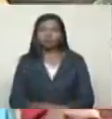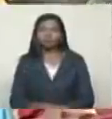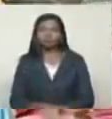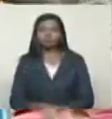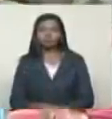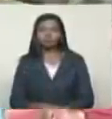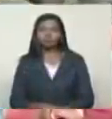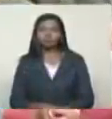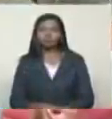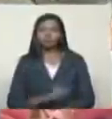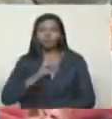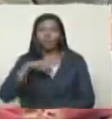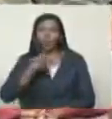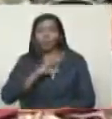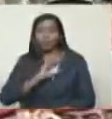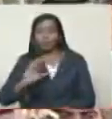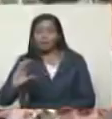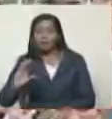que nuestra patria,